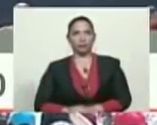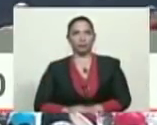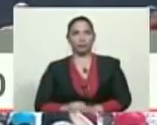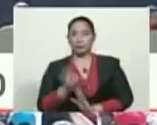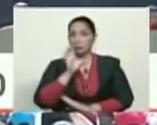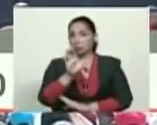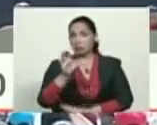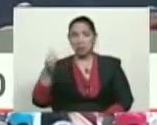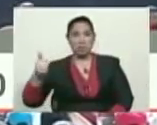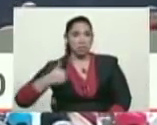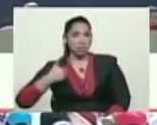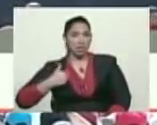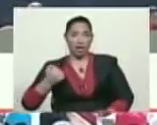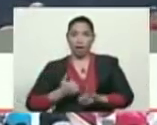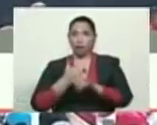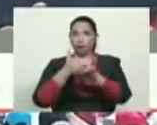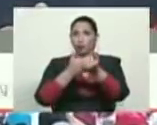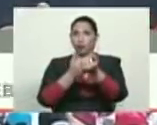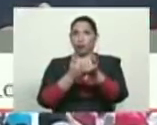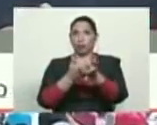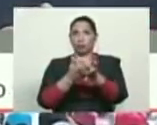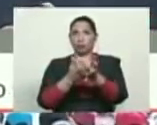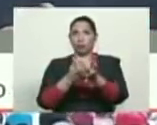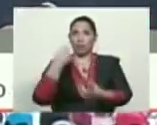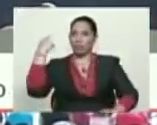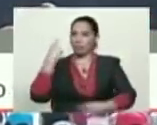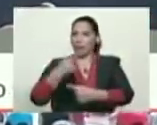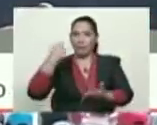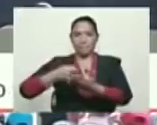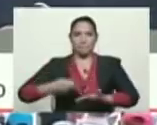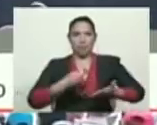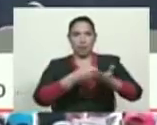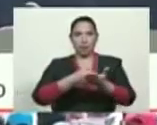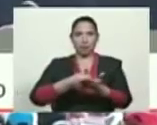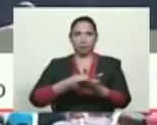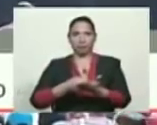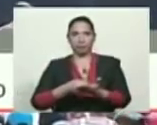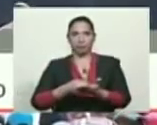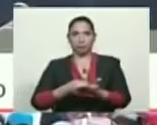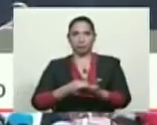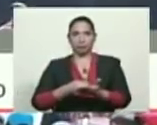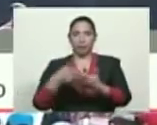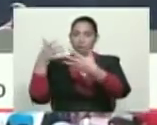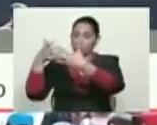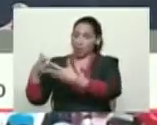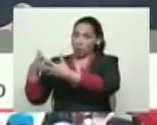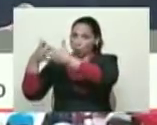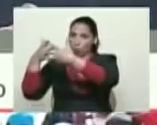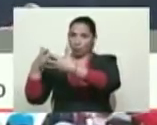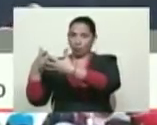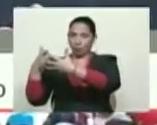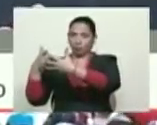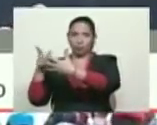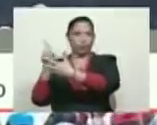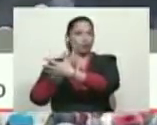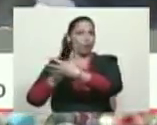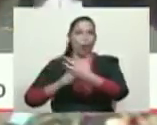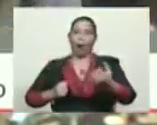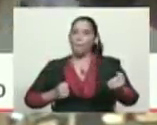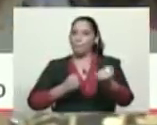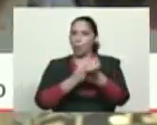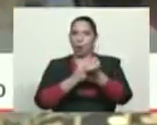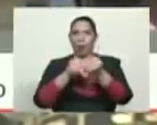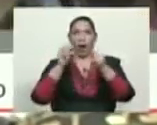país que quiera mi ayuda, tendrá que pagarla. Estados Unidos no apoyará a